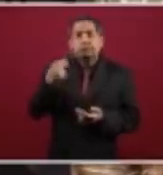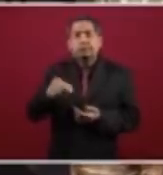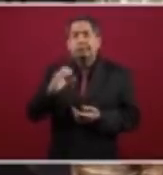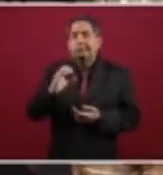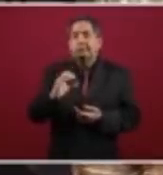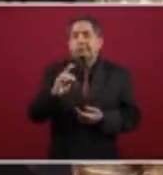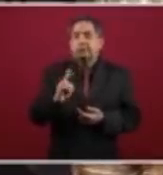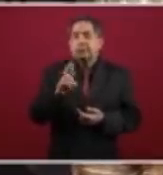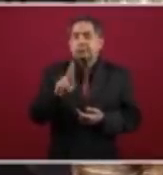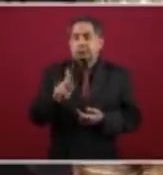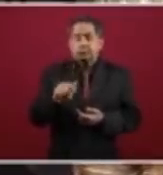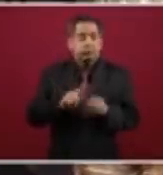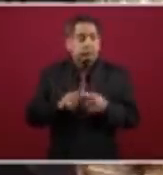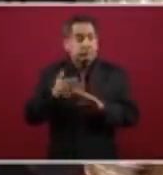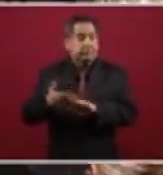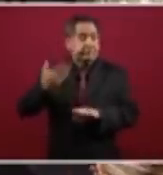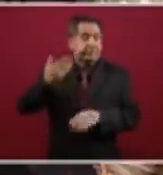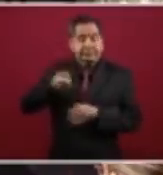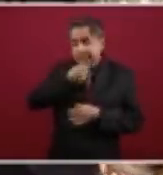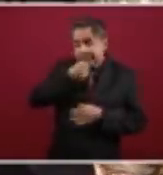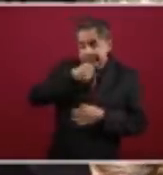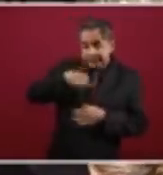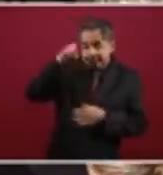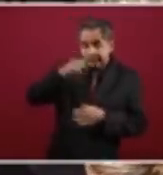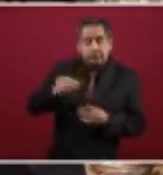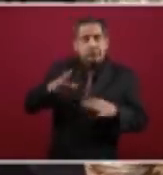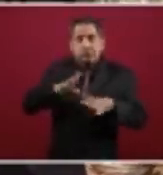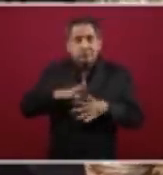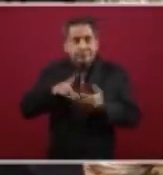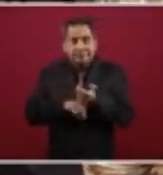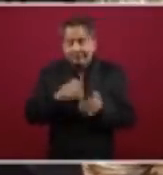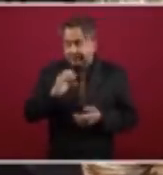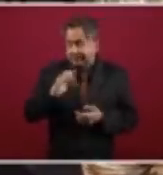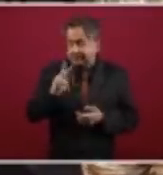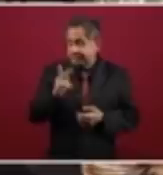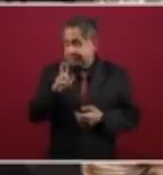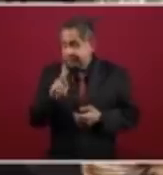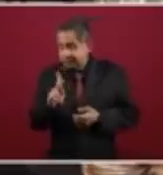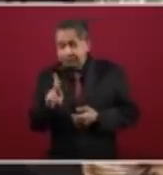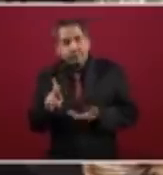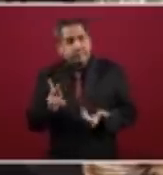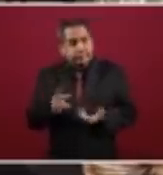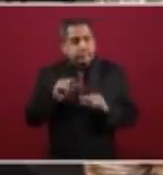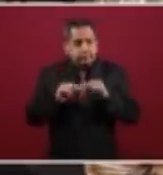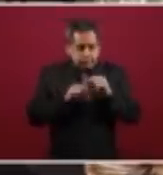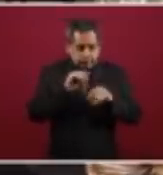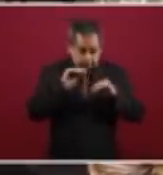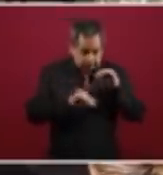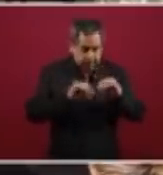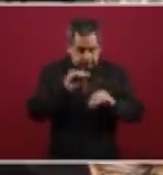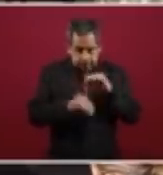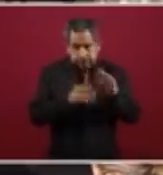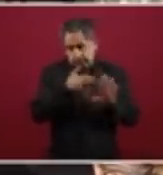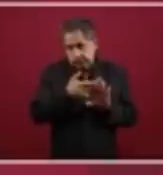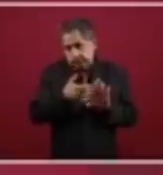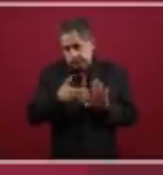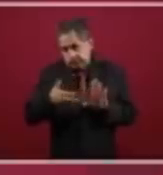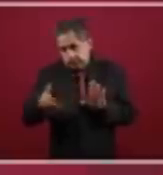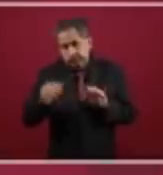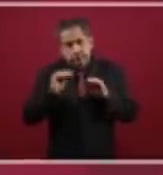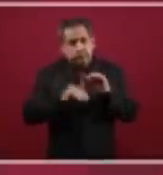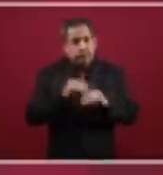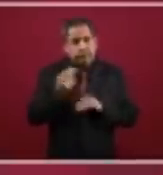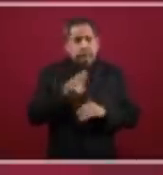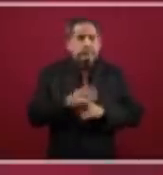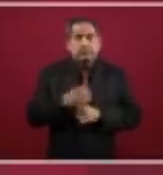adultos mayores no nacieron con esta CURP y se ha ido construyendo a lo largo de su vida. Y muchos